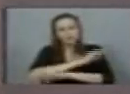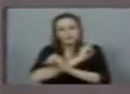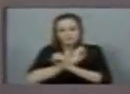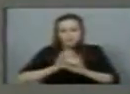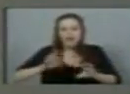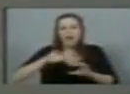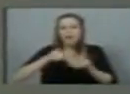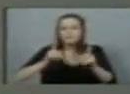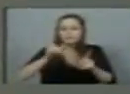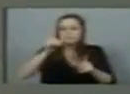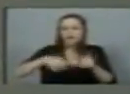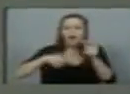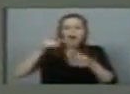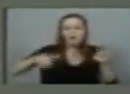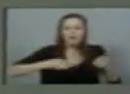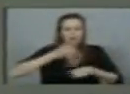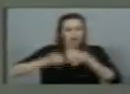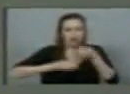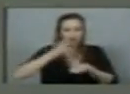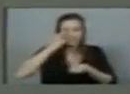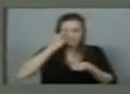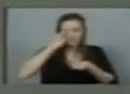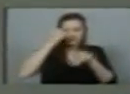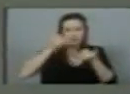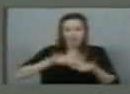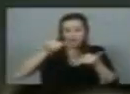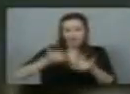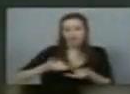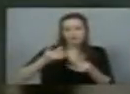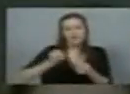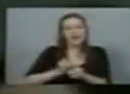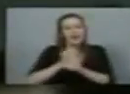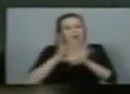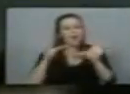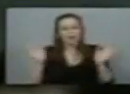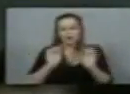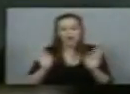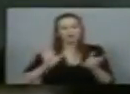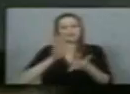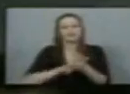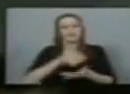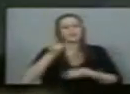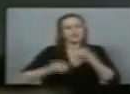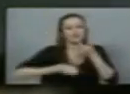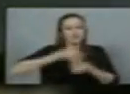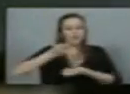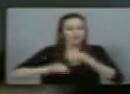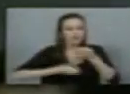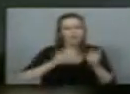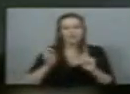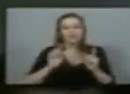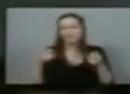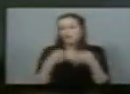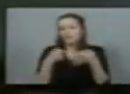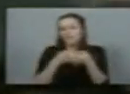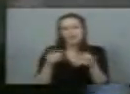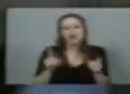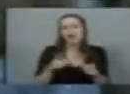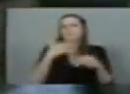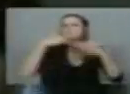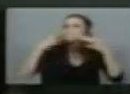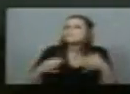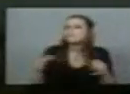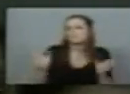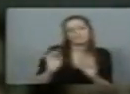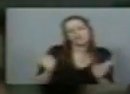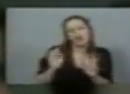de negocios han tomado sin tener claro que esta sociedad no es pura y exclusiva de ustedes, y que